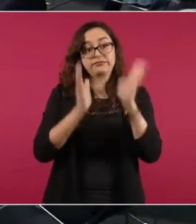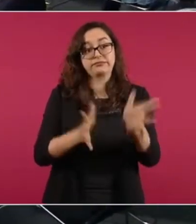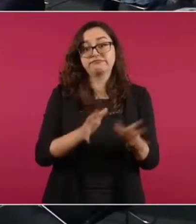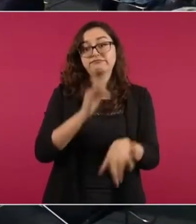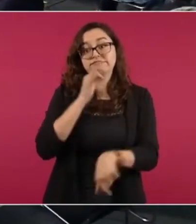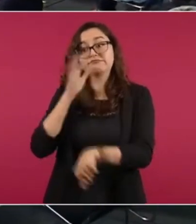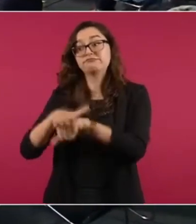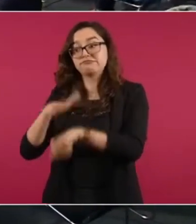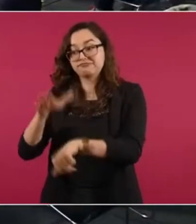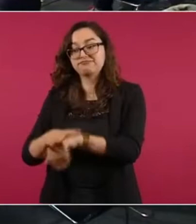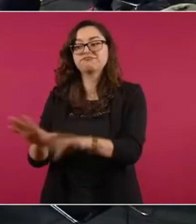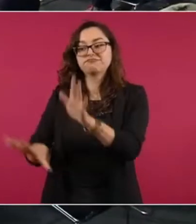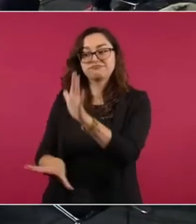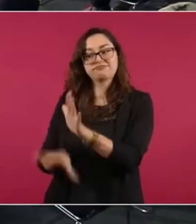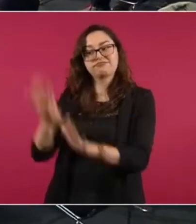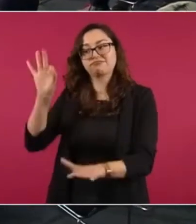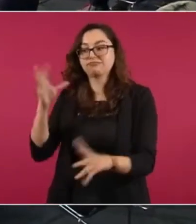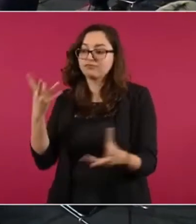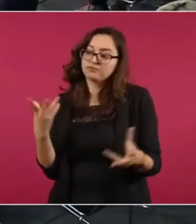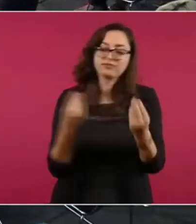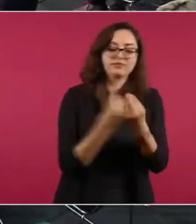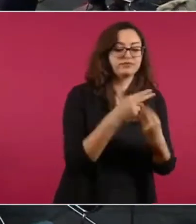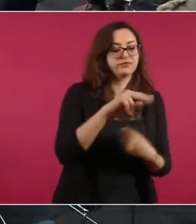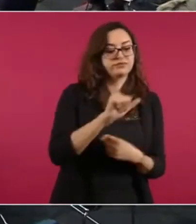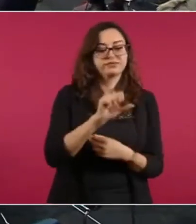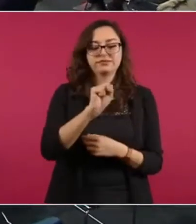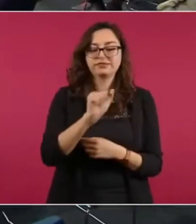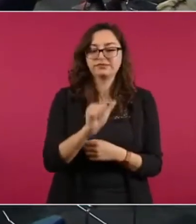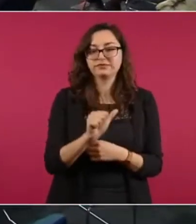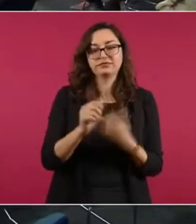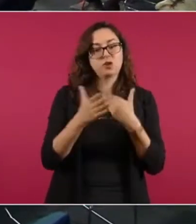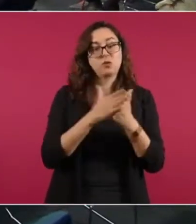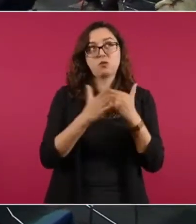le notifican formalmente que ella fue seleccionada,